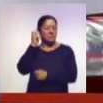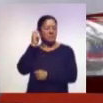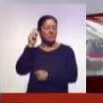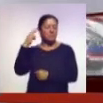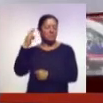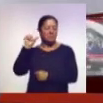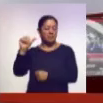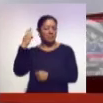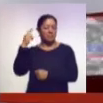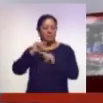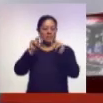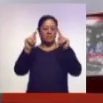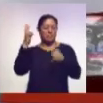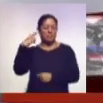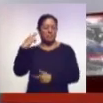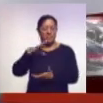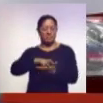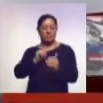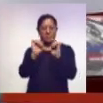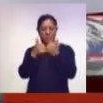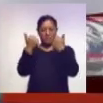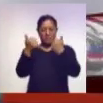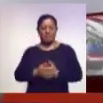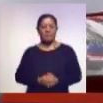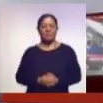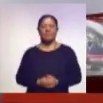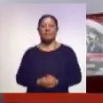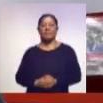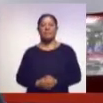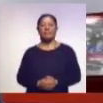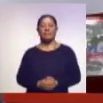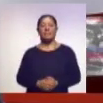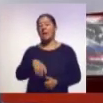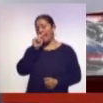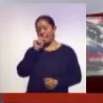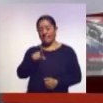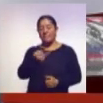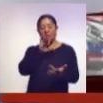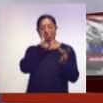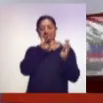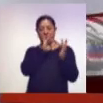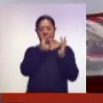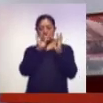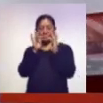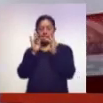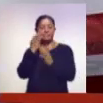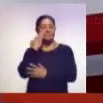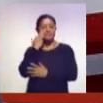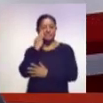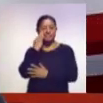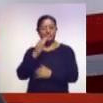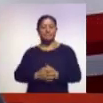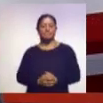a través de Radio Altiplano, Radio Tlaxcala y Radio Calpulalpan. También nos puede usted seguir en nuestras redes